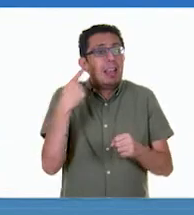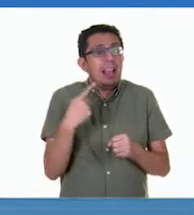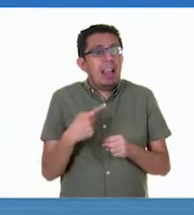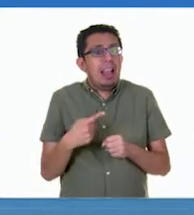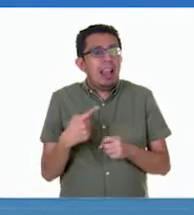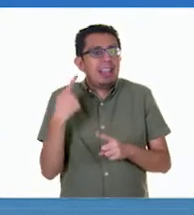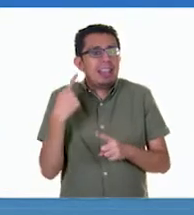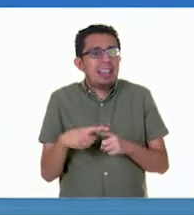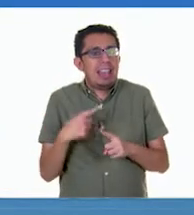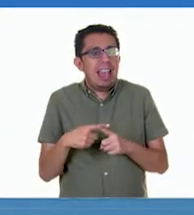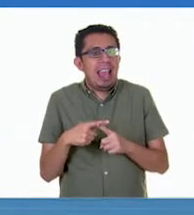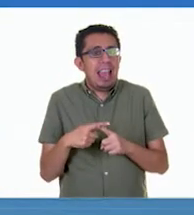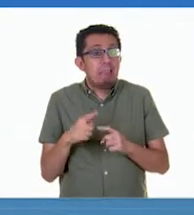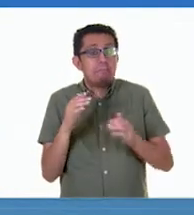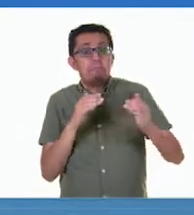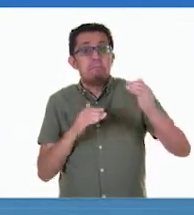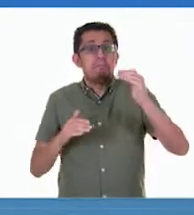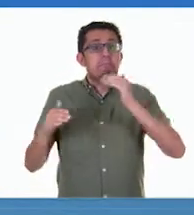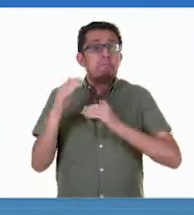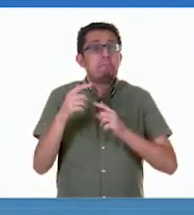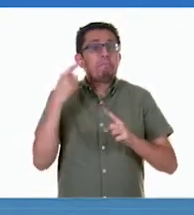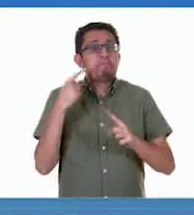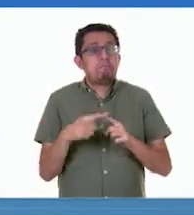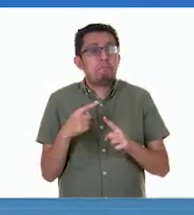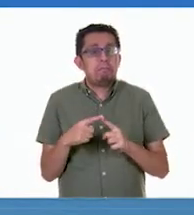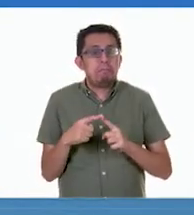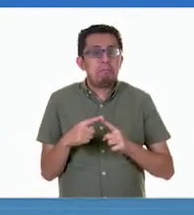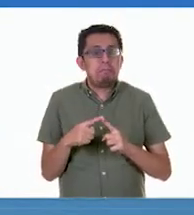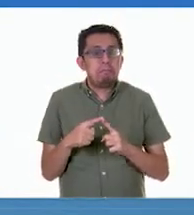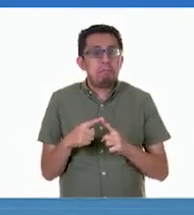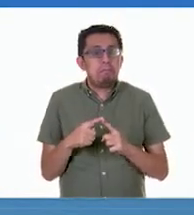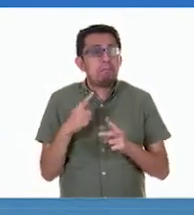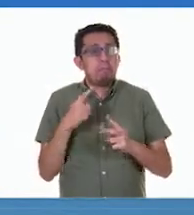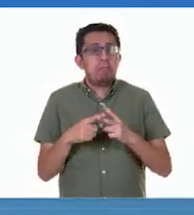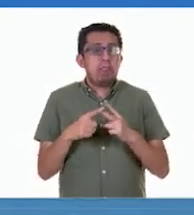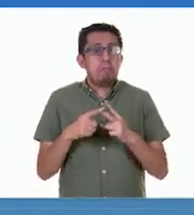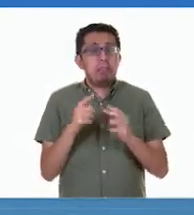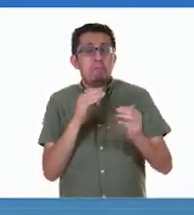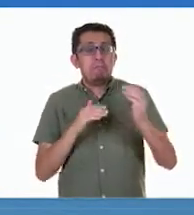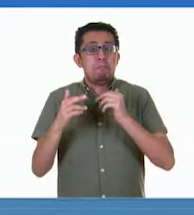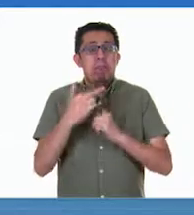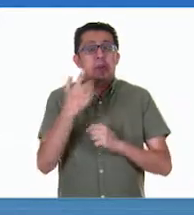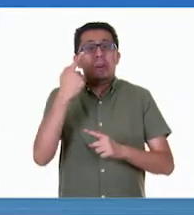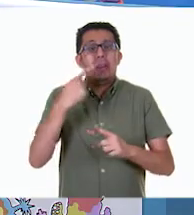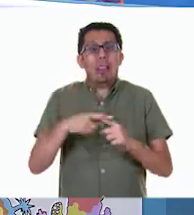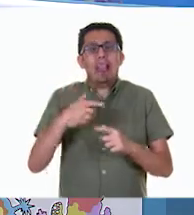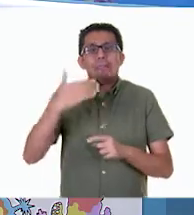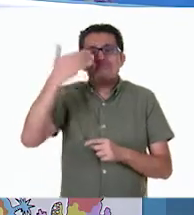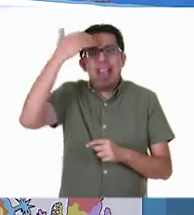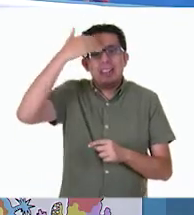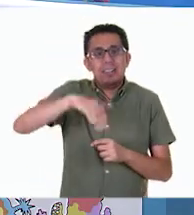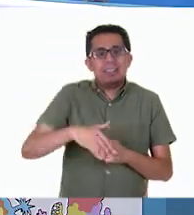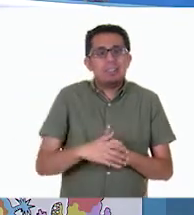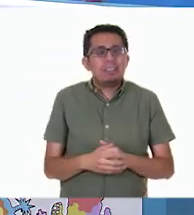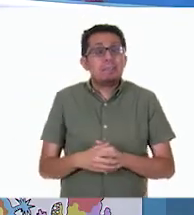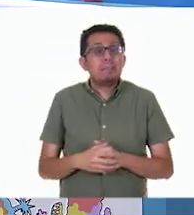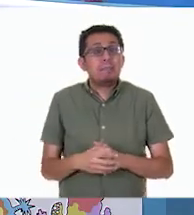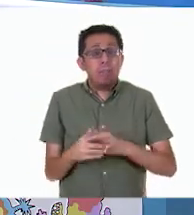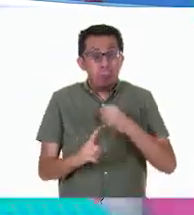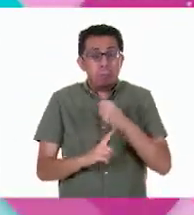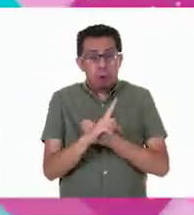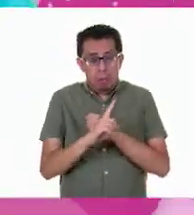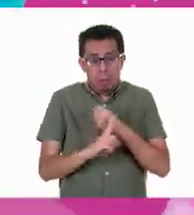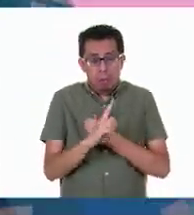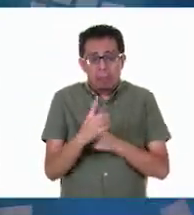mero mero petatero. Su mero mero charro negro de las matemáticas. Ok. Y el problema dice